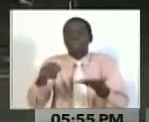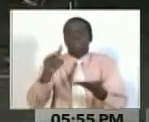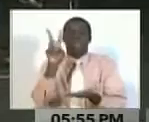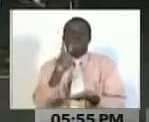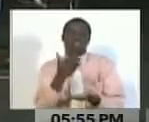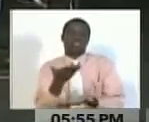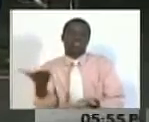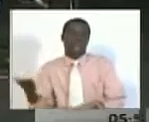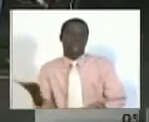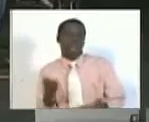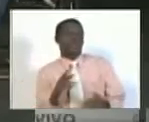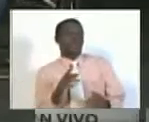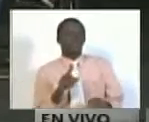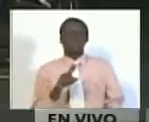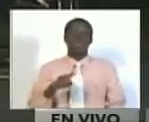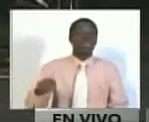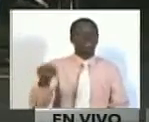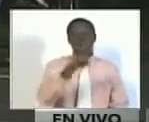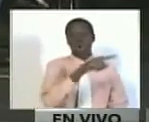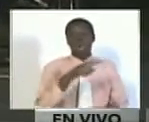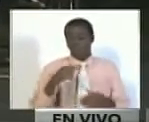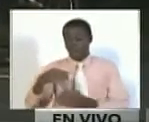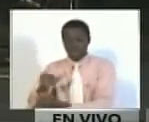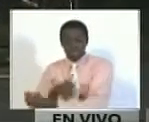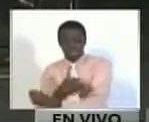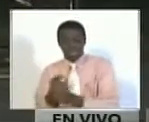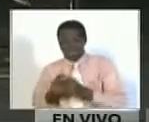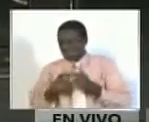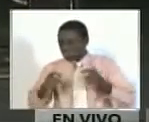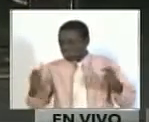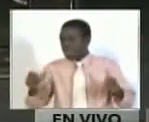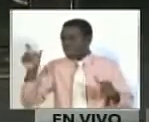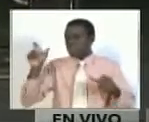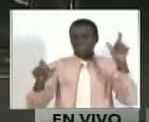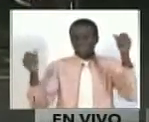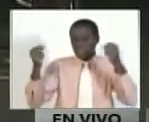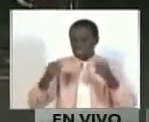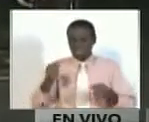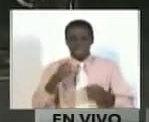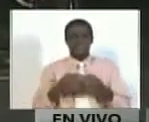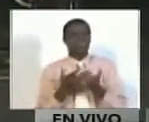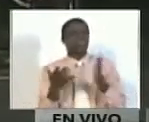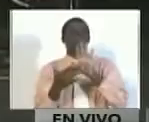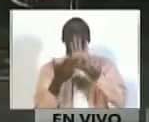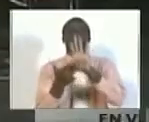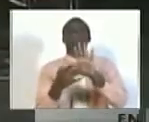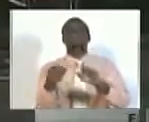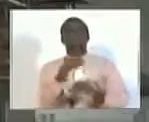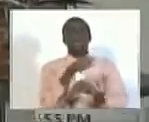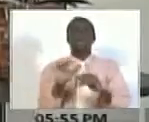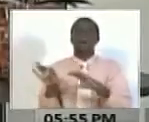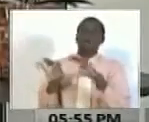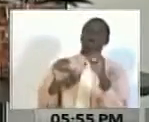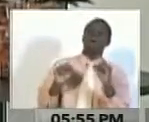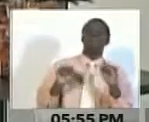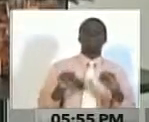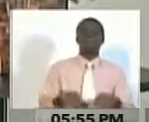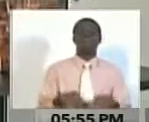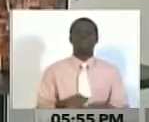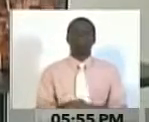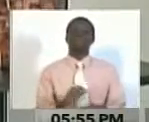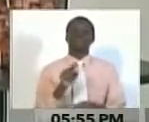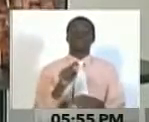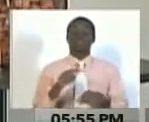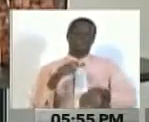la música en todo su esplendor con cada uno de los talentos del país sea expuesta como debe ser, es lo único. Señor Deliaén, para ir